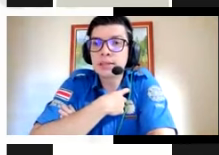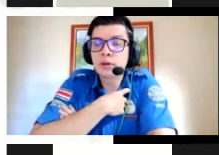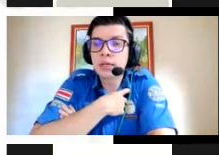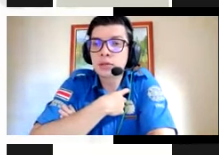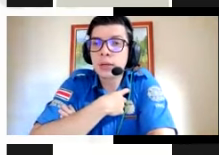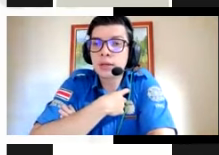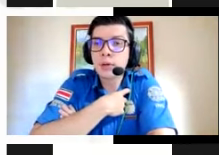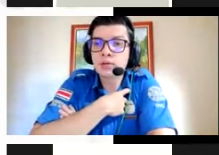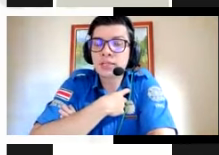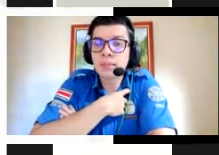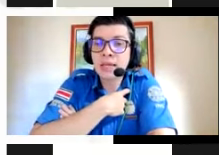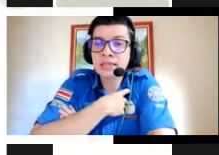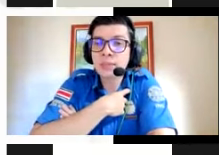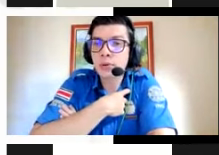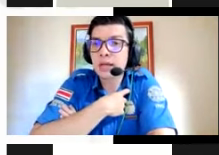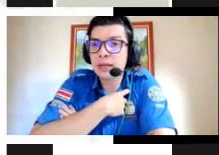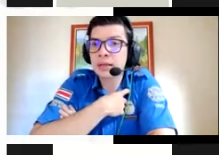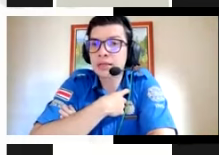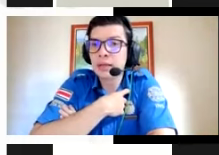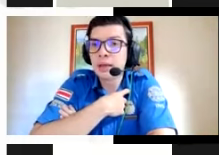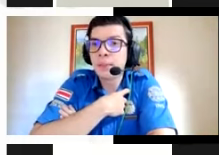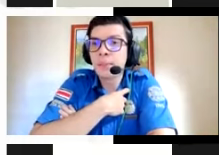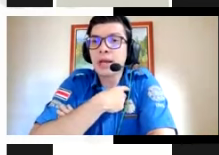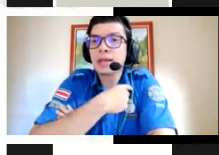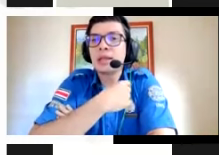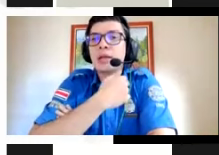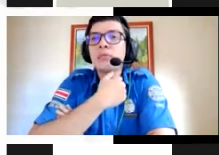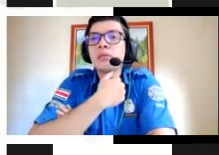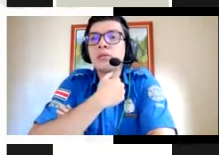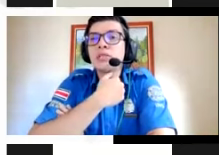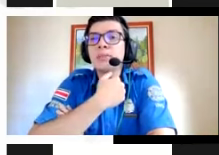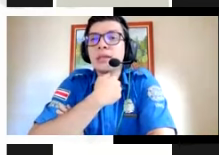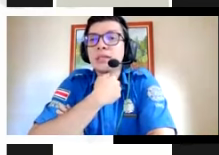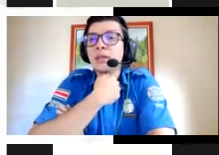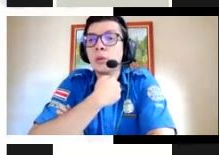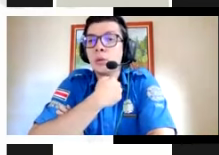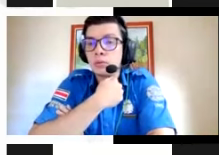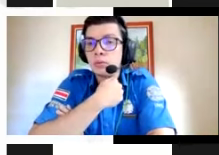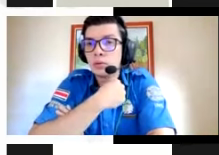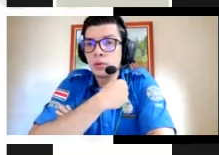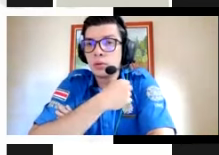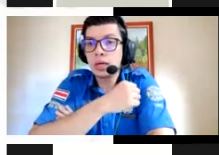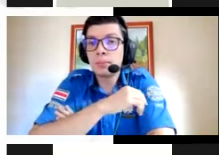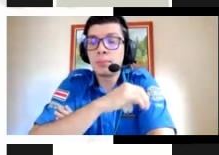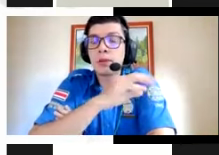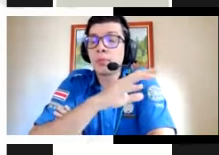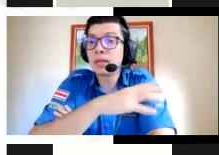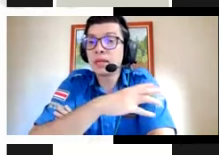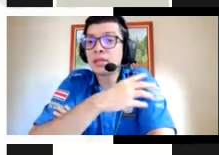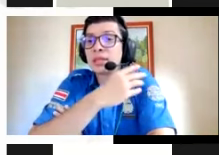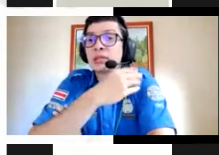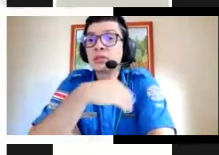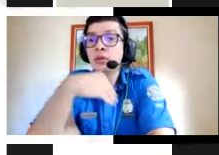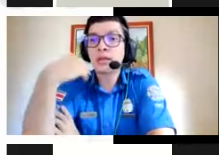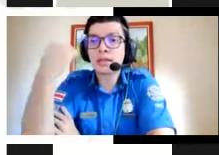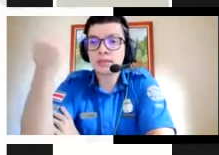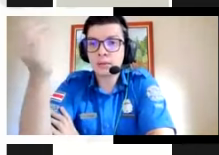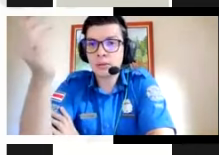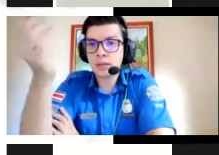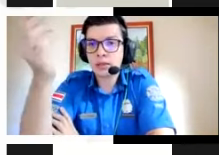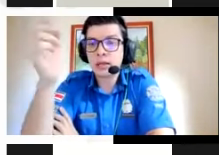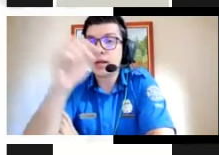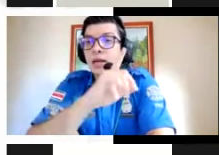experiencia son las 4 pautas más importantes para tener un recipiente seguro. ¿Ok? Perdón, para tener una instalación de